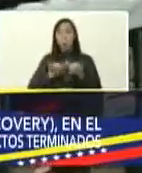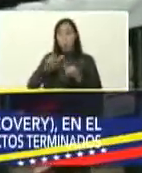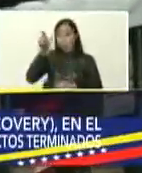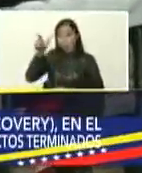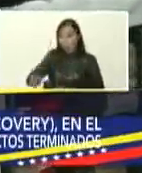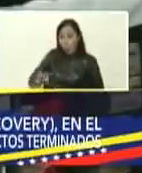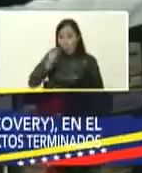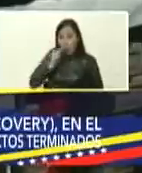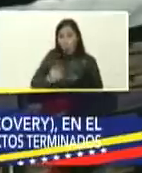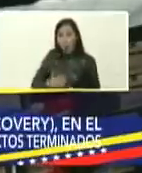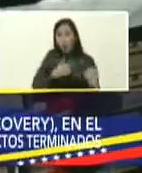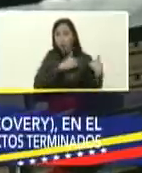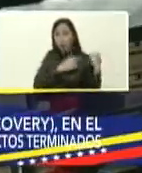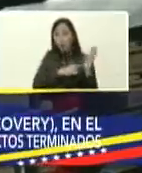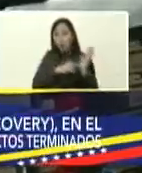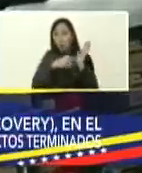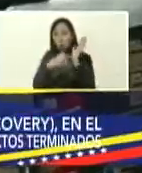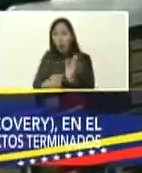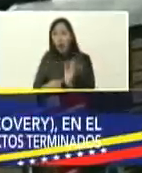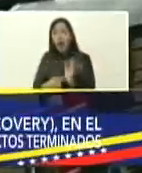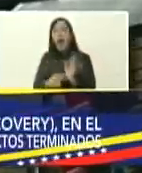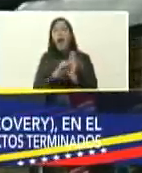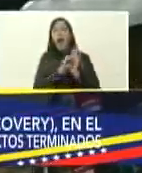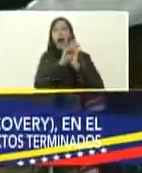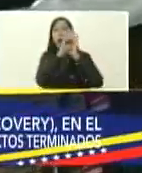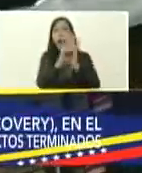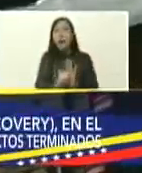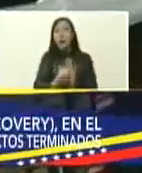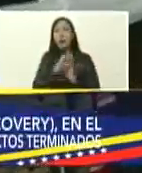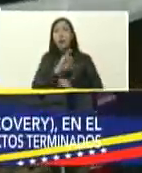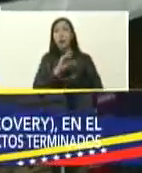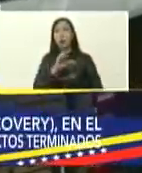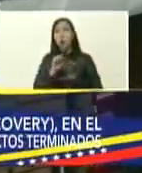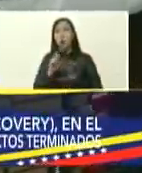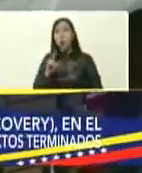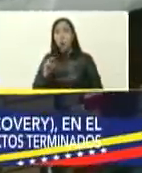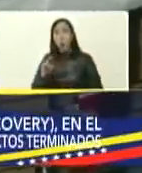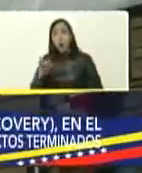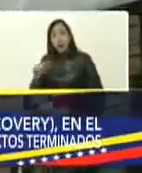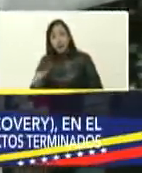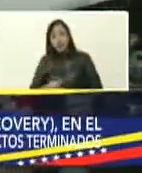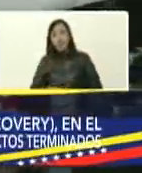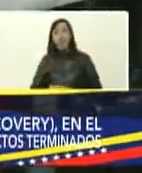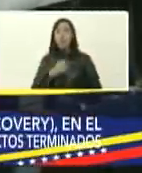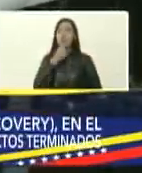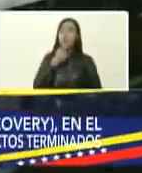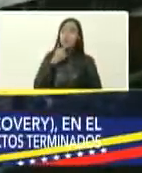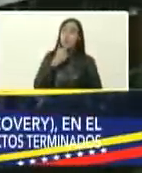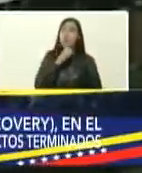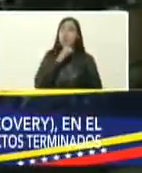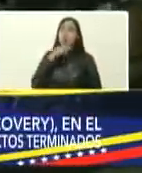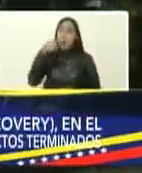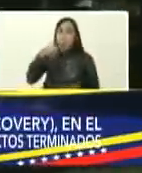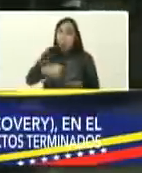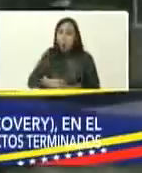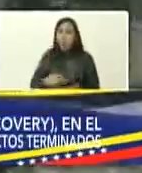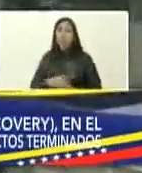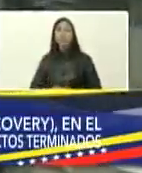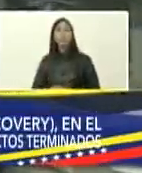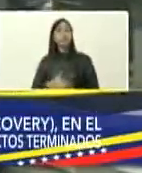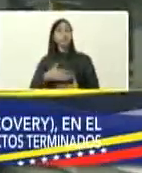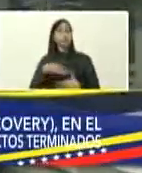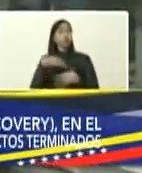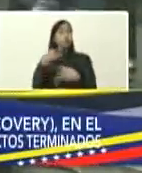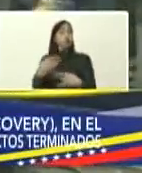es el representante de esta marca, Discovery, además tiene un nombre bonito, que llama la atención, que